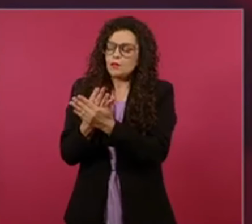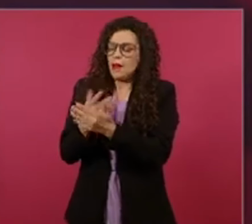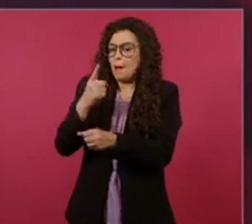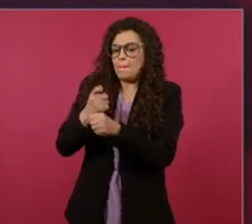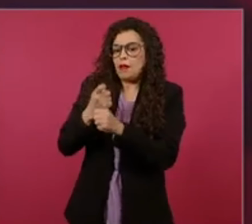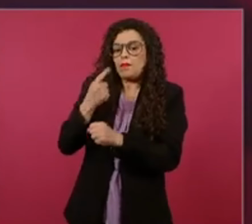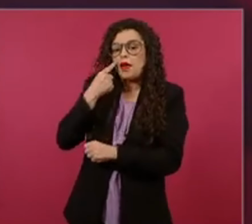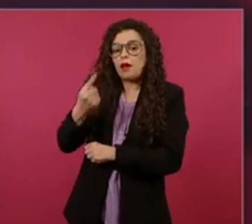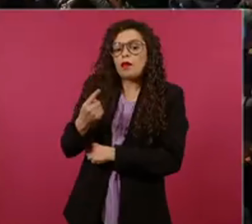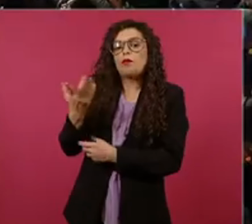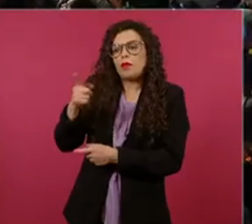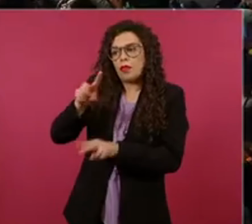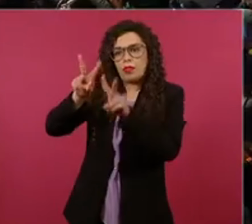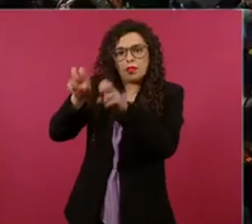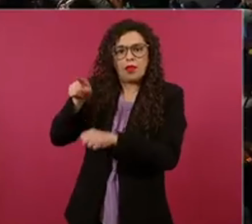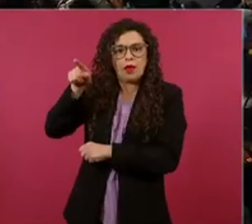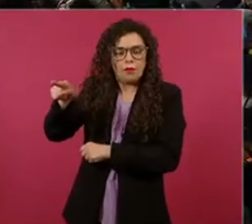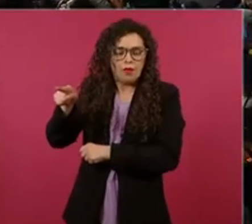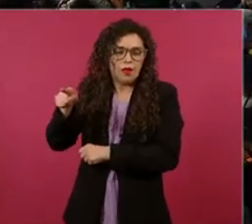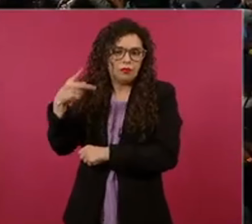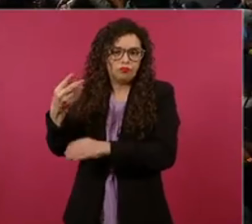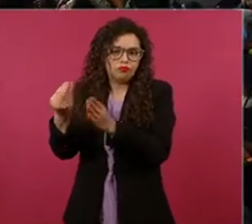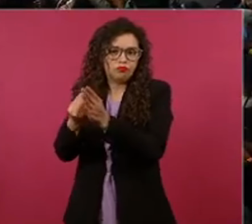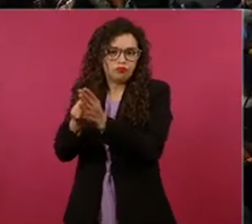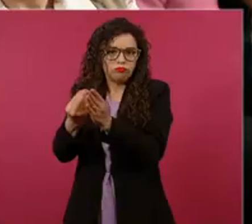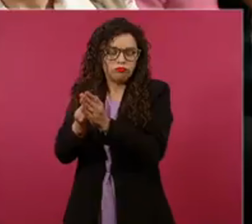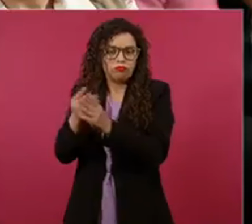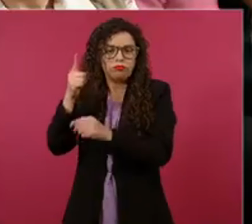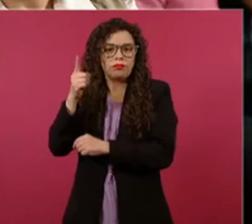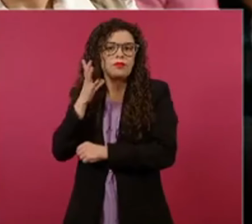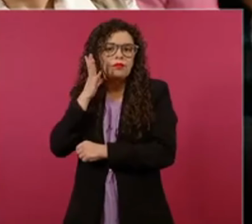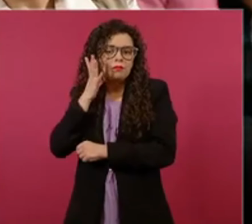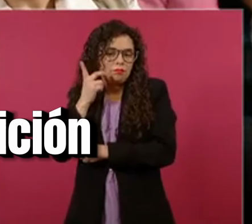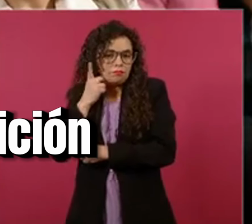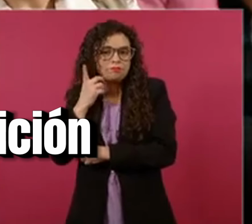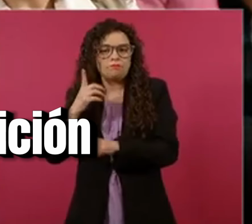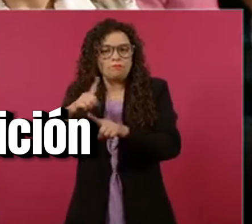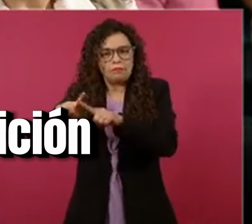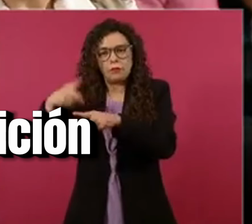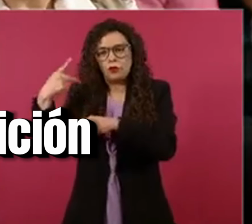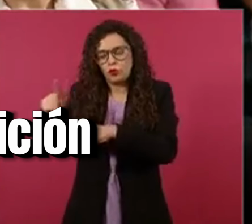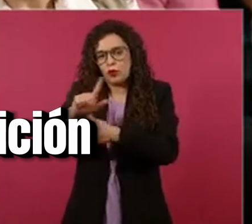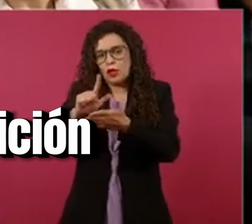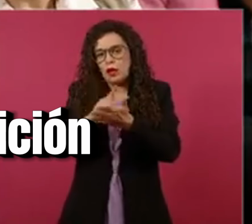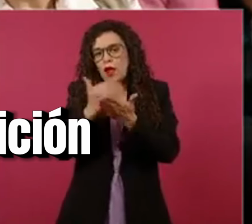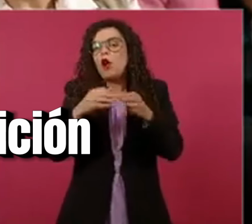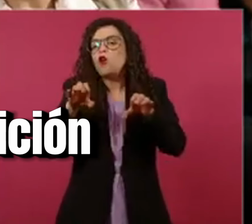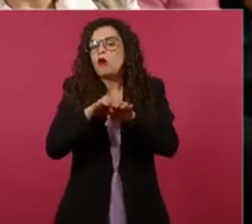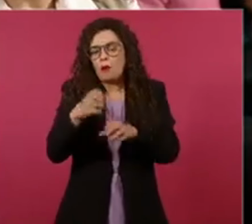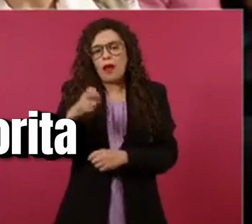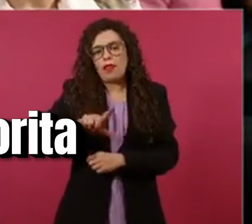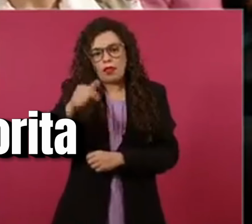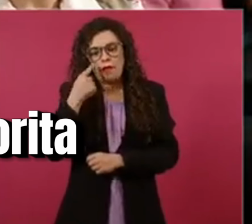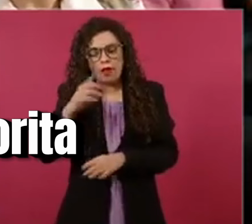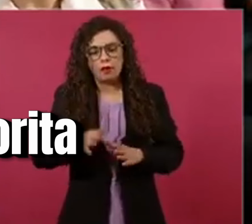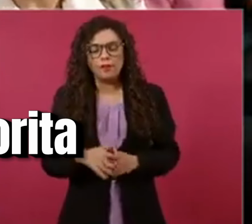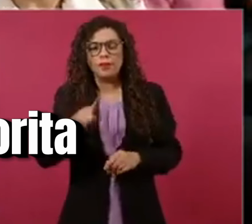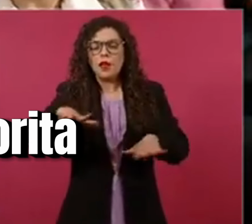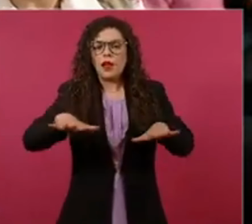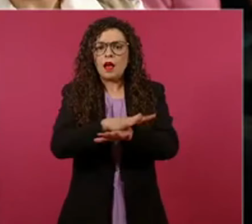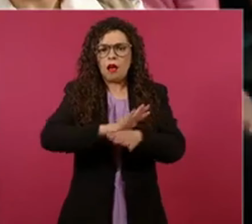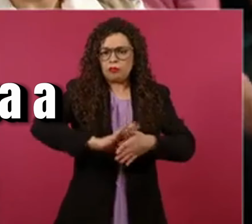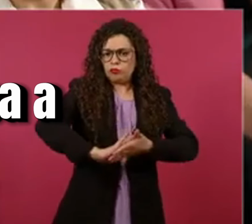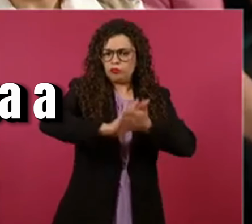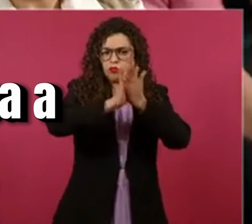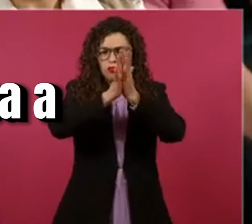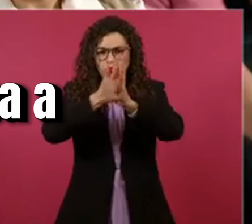legislativa. Ok. Segunda pregunta de mi parte nada más es, la conformación del equipo de transición, imagino que fue algo que se habló